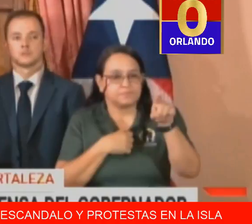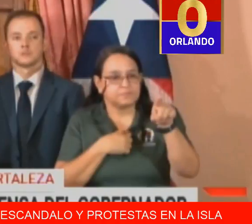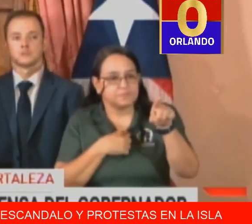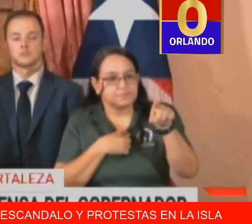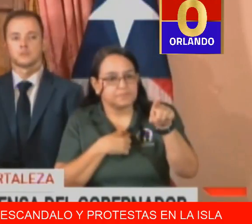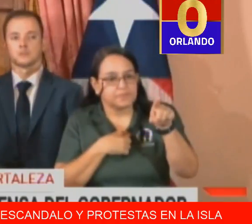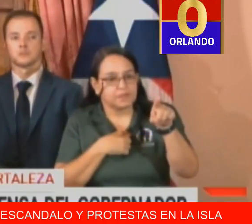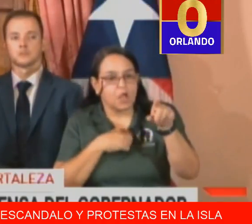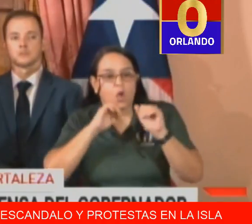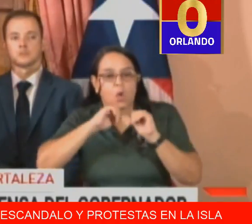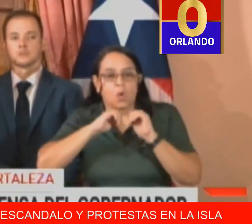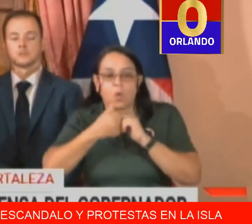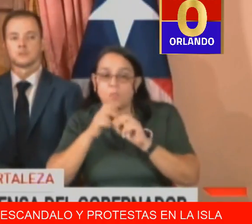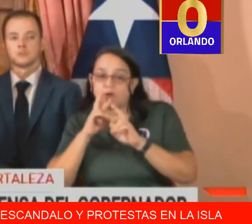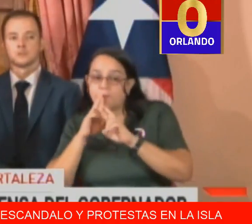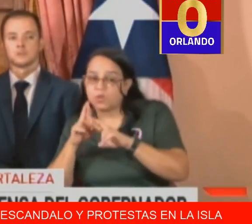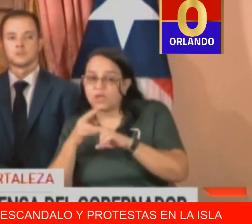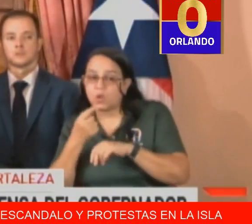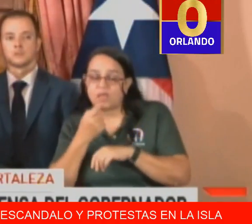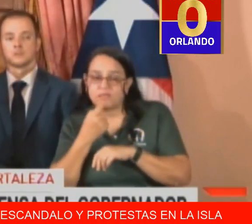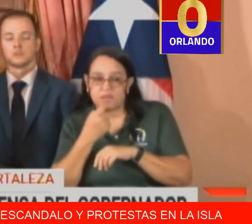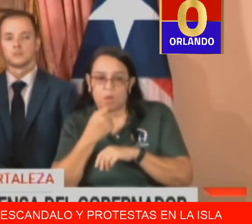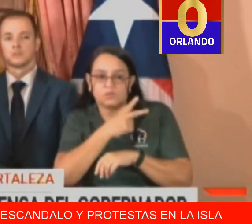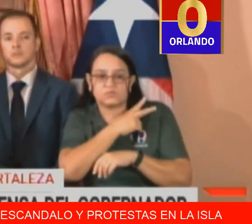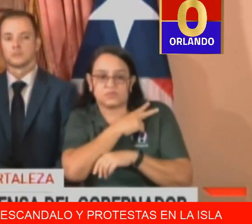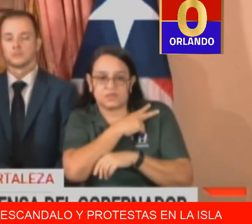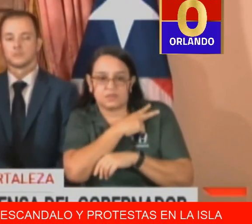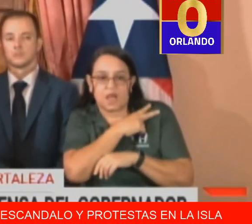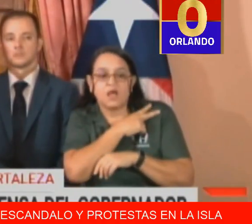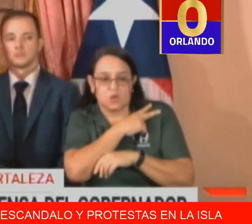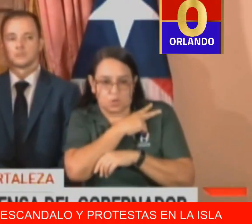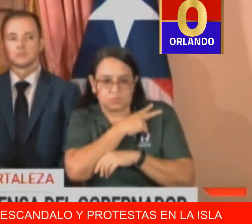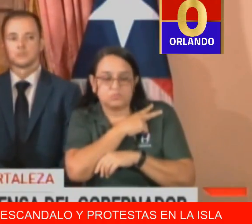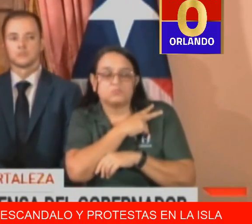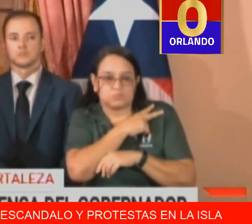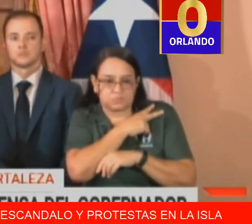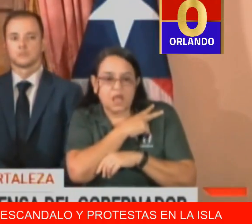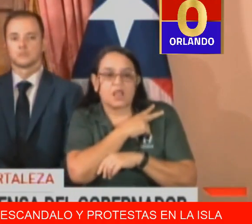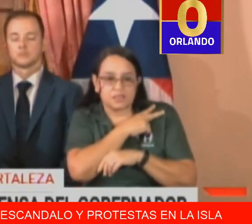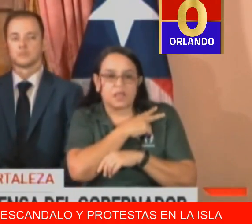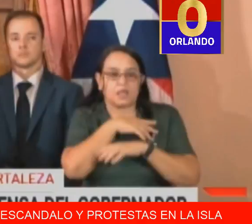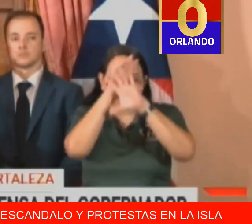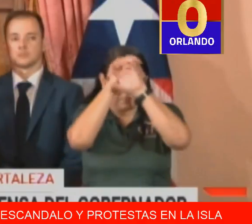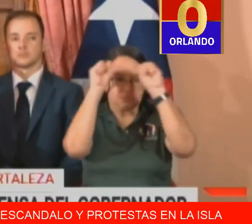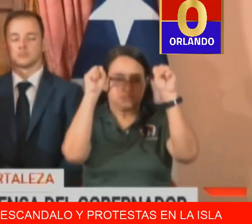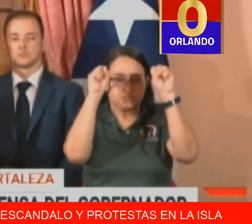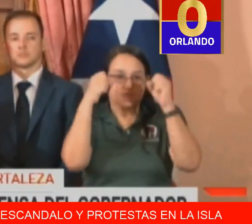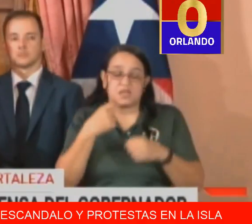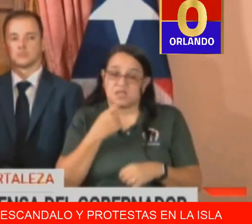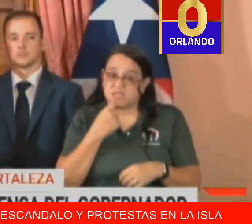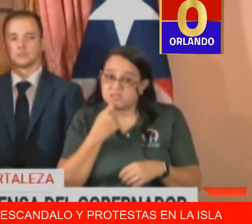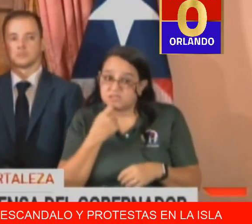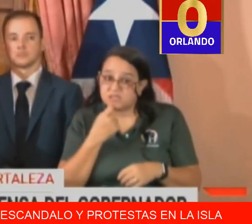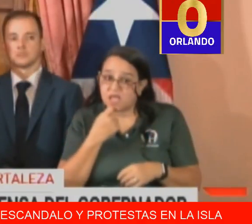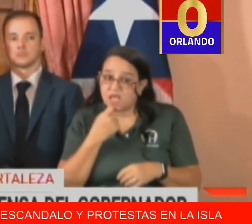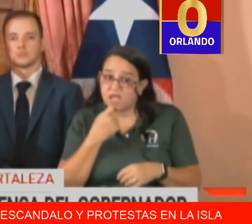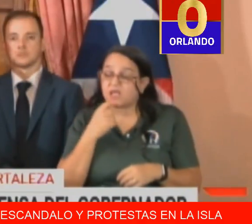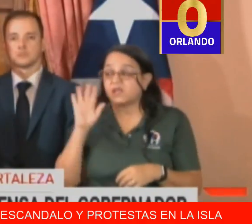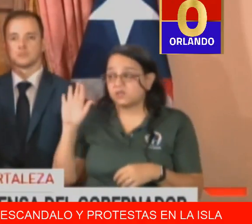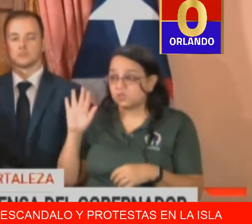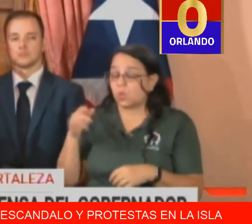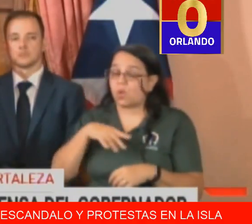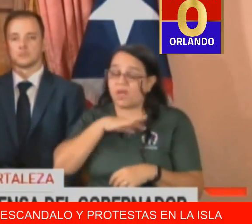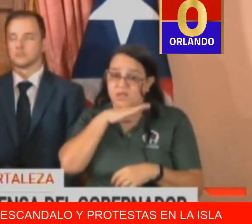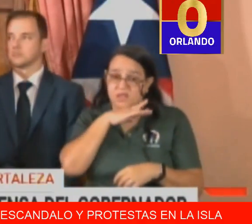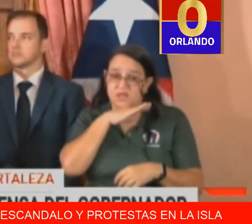así. ¿Cómo responde a lo que dijo el secretario de prensa de la Casa Blanca de que se le da la razón a Donald Trump cuando dijo que su administración